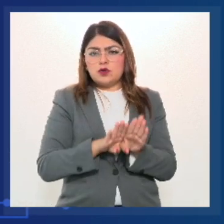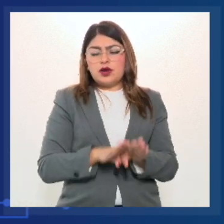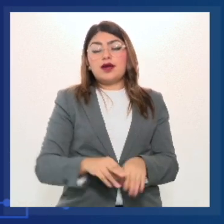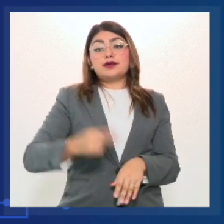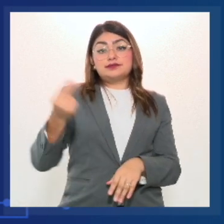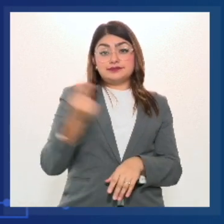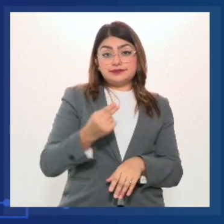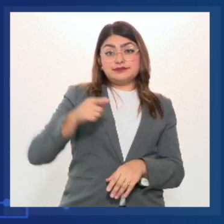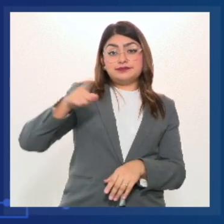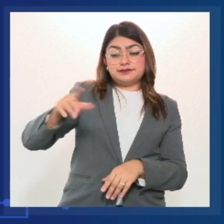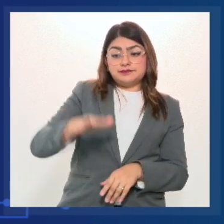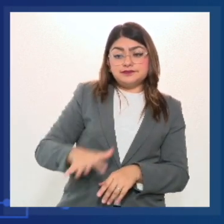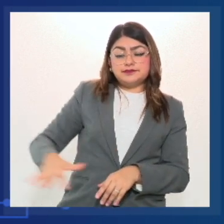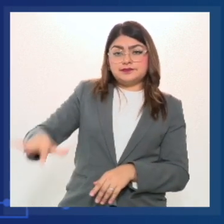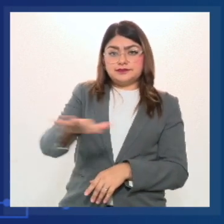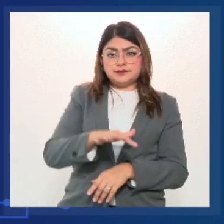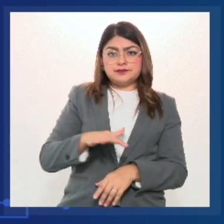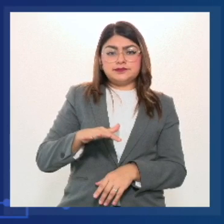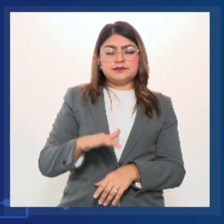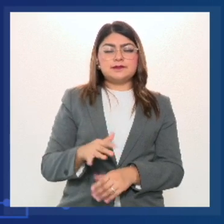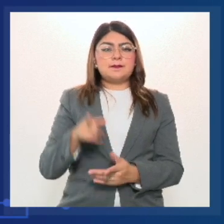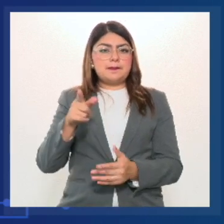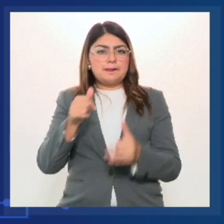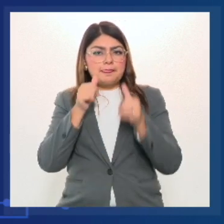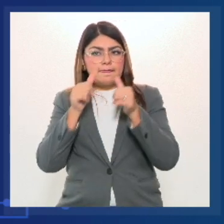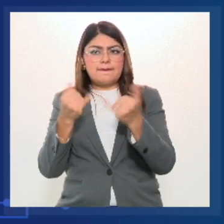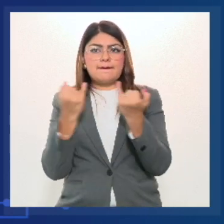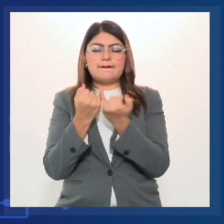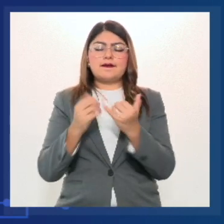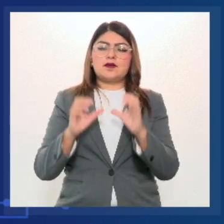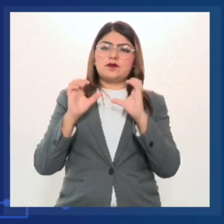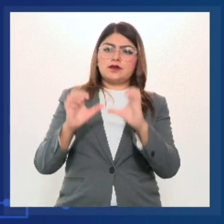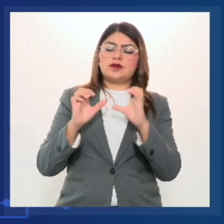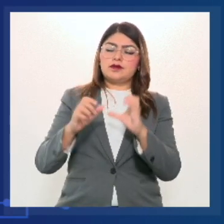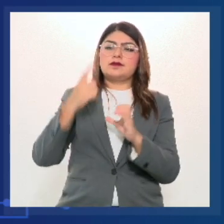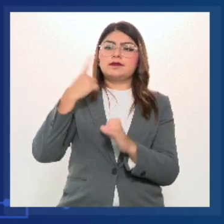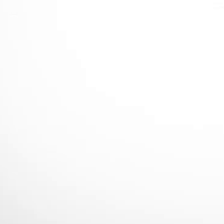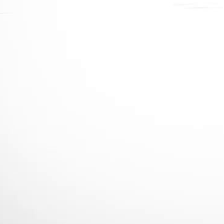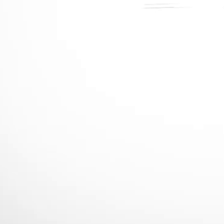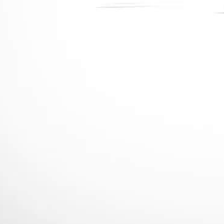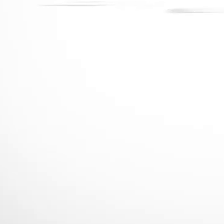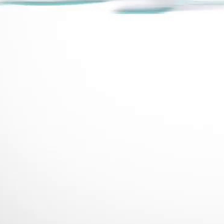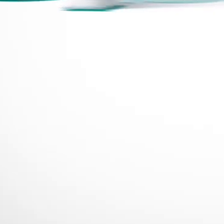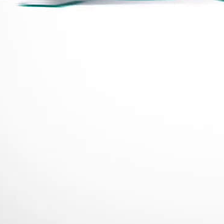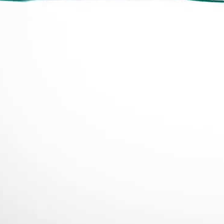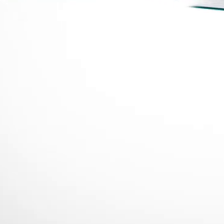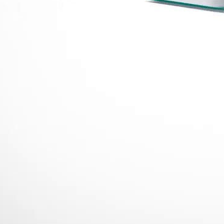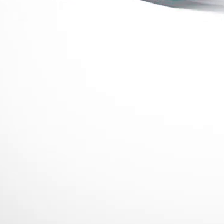de ese espacio mínimo, así como el cuidado de sus datos personales.